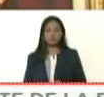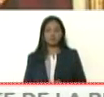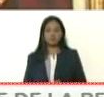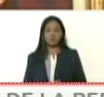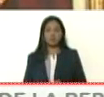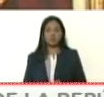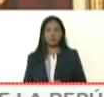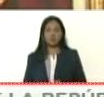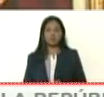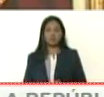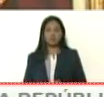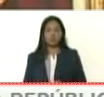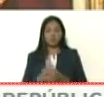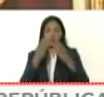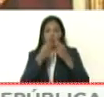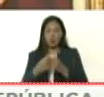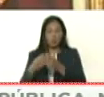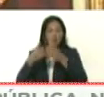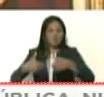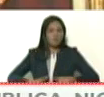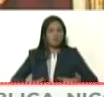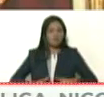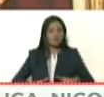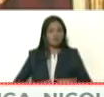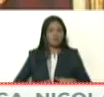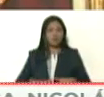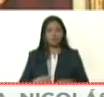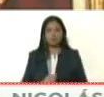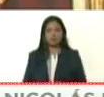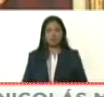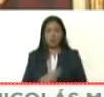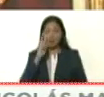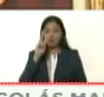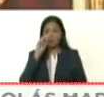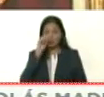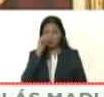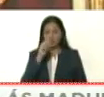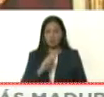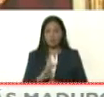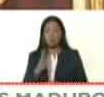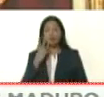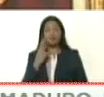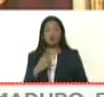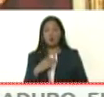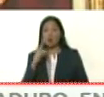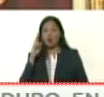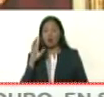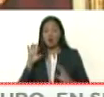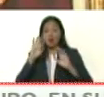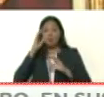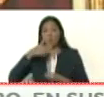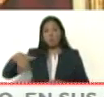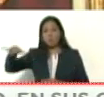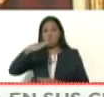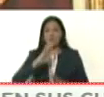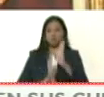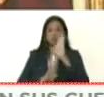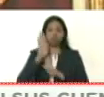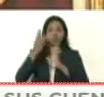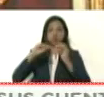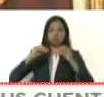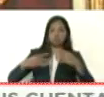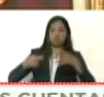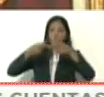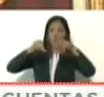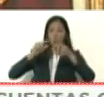En economía de resistencia. Fíjense ustedes cómo el país ha aumentado la producción de huevos. Yo estoy